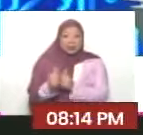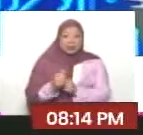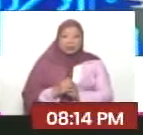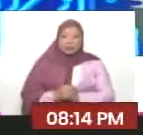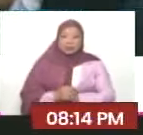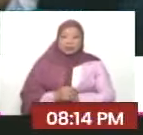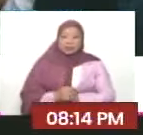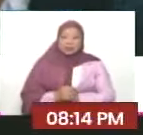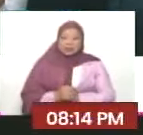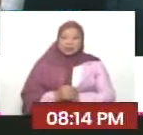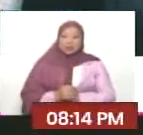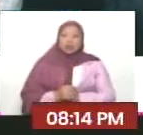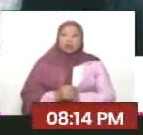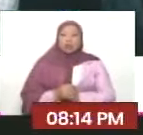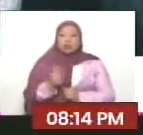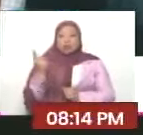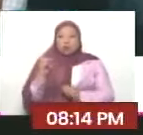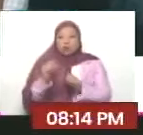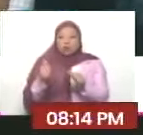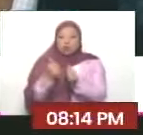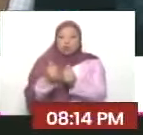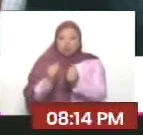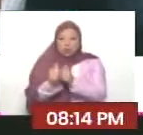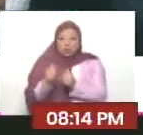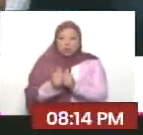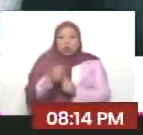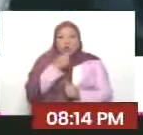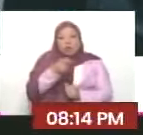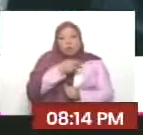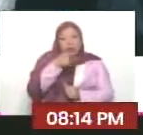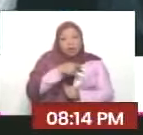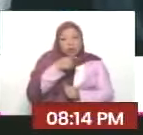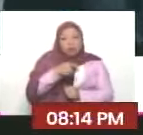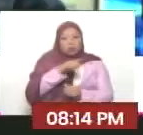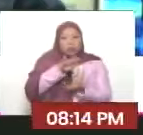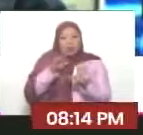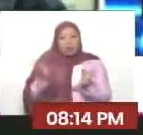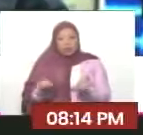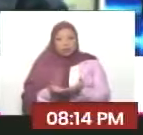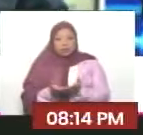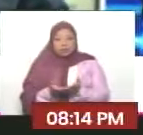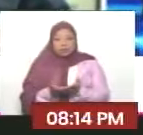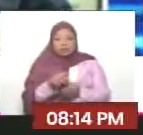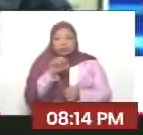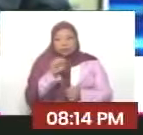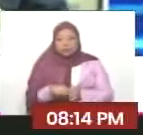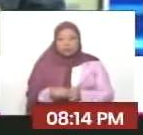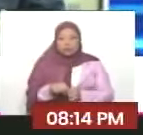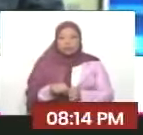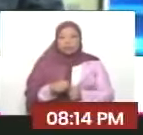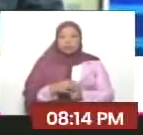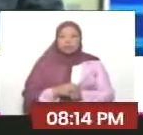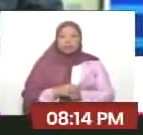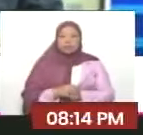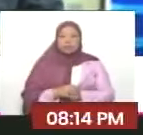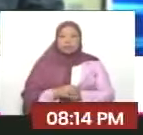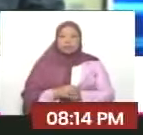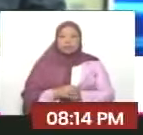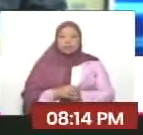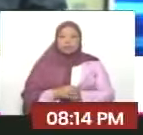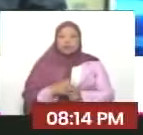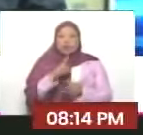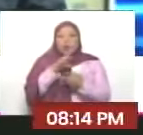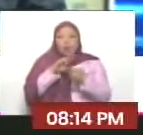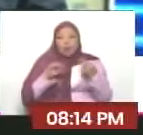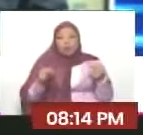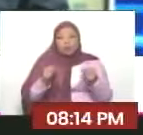es, presidente. Y del periodismo deportivo entró al periodismo global, geopolítico. Así es, presidente. Y le traigo este obsequio con un